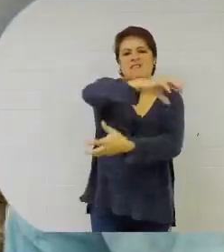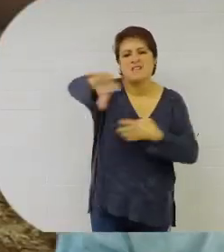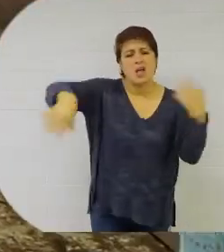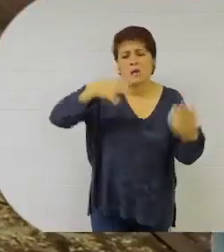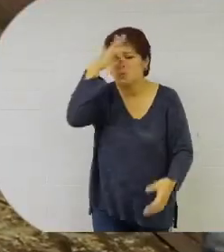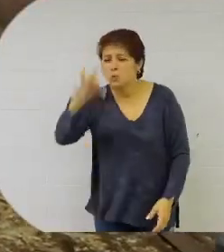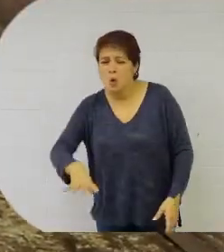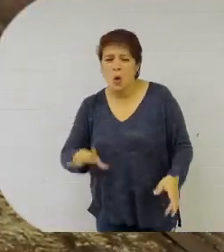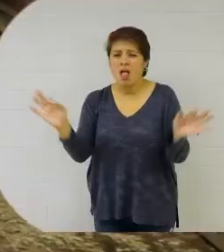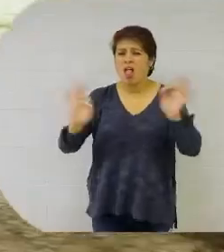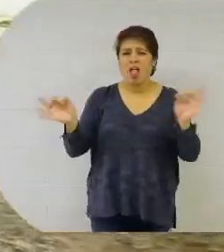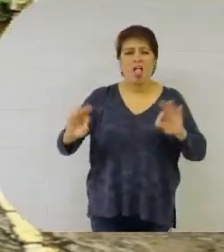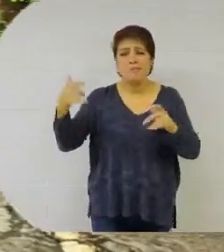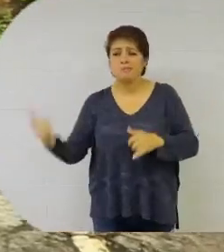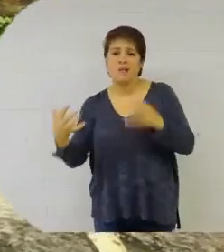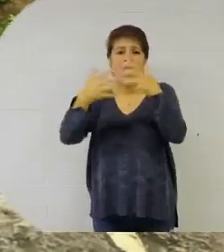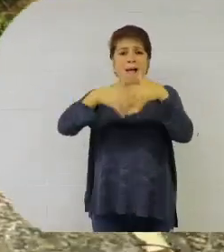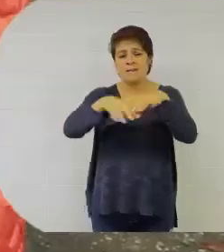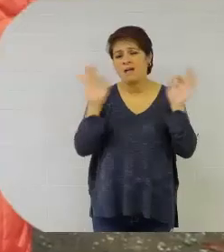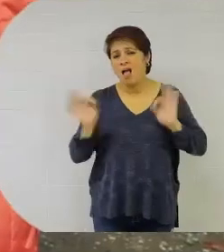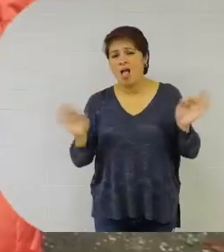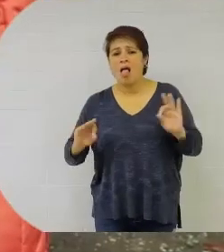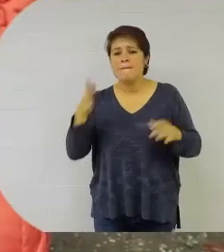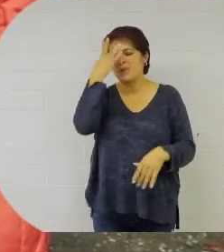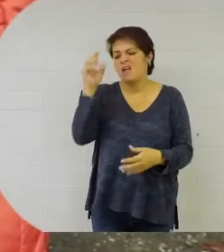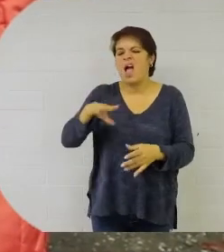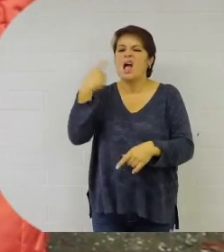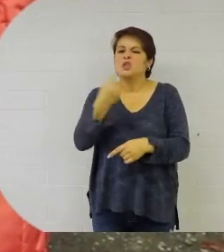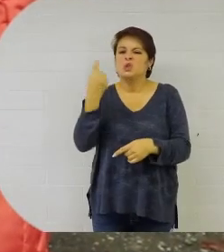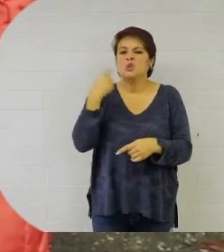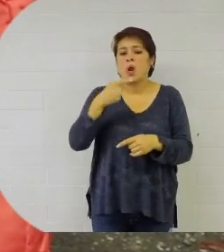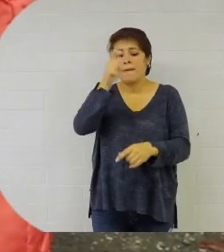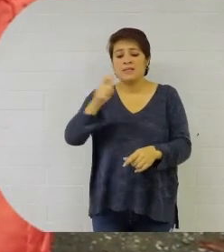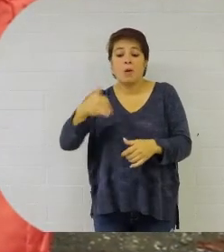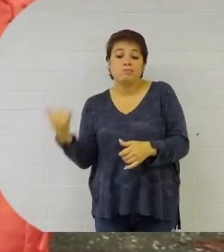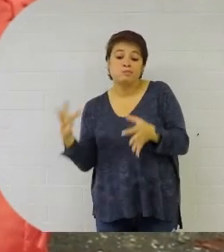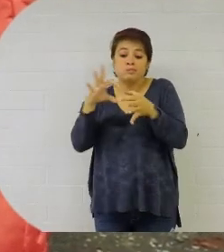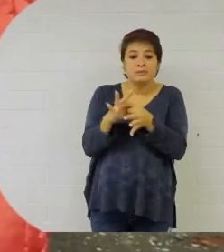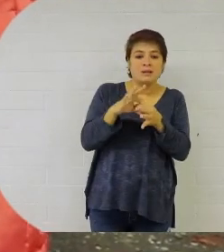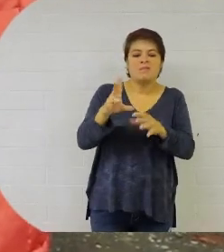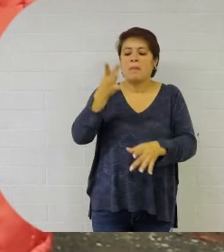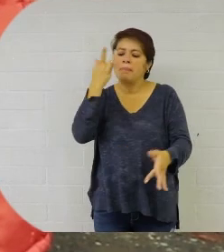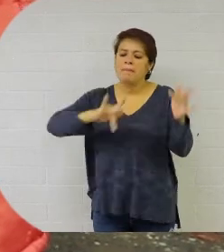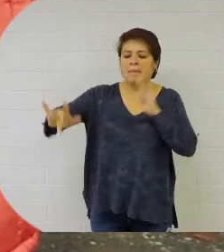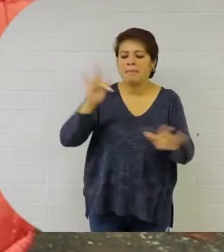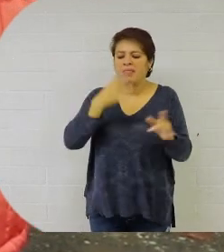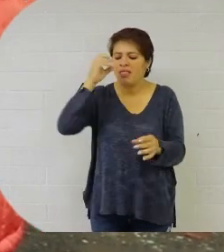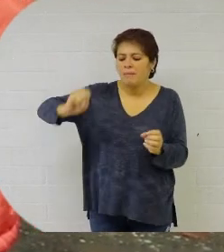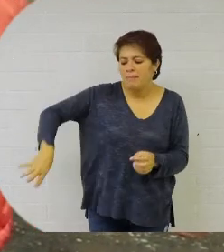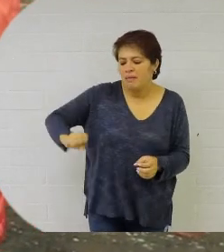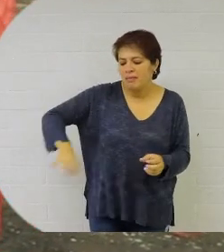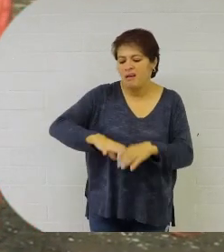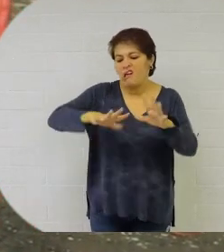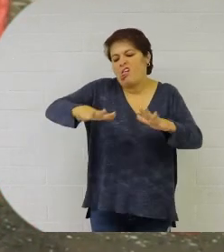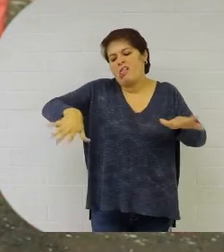el desorden del reciclador que no está incorporado, que se limita simplemente a sacar el material que le sirva